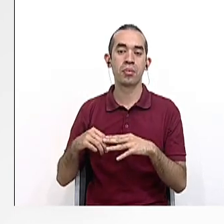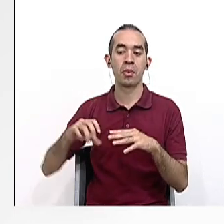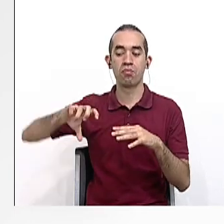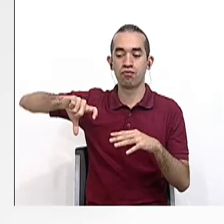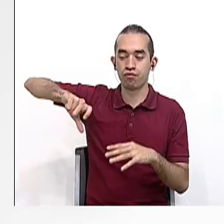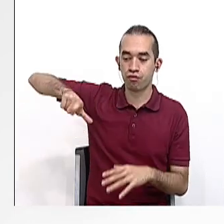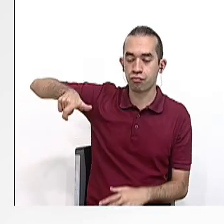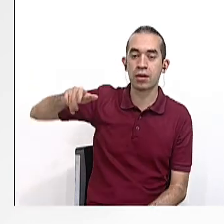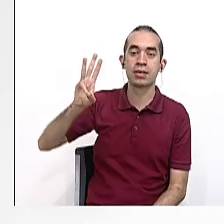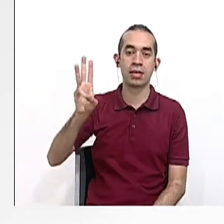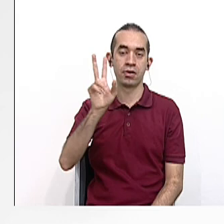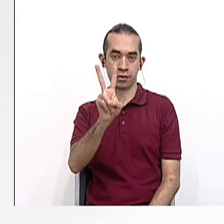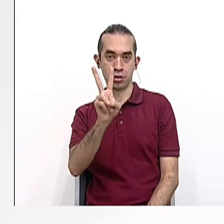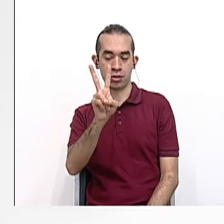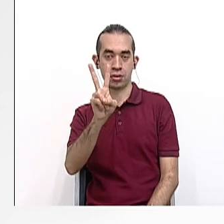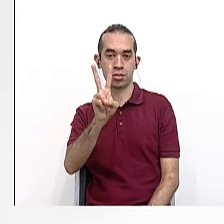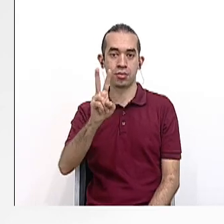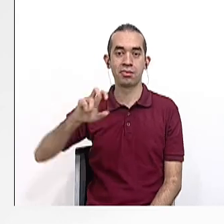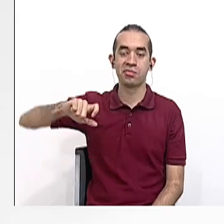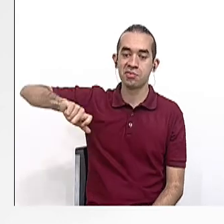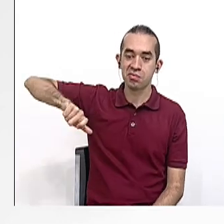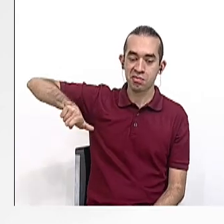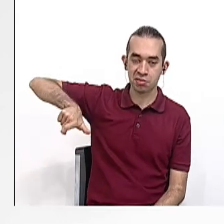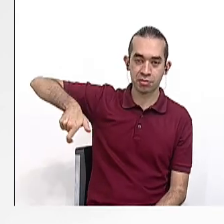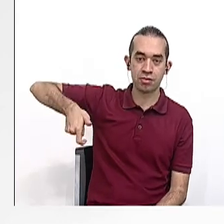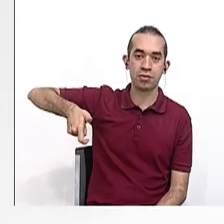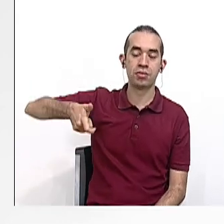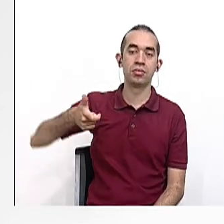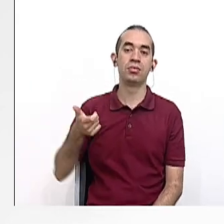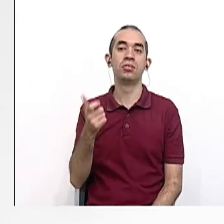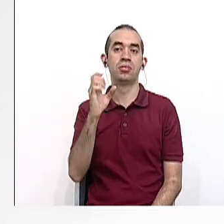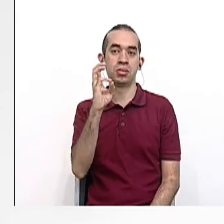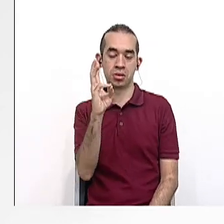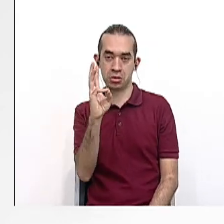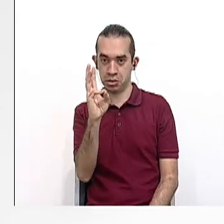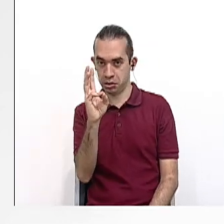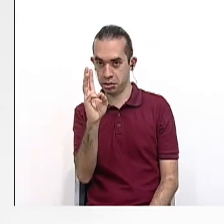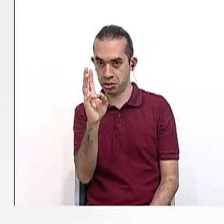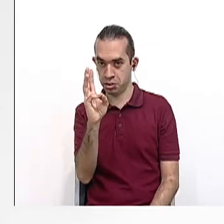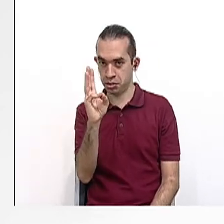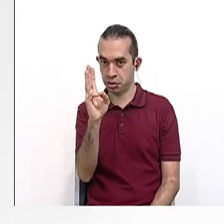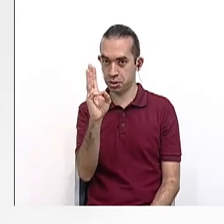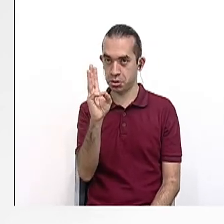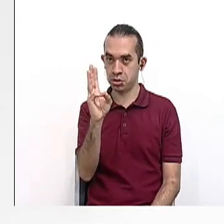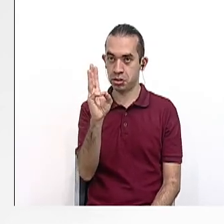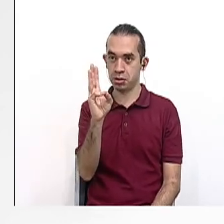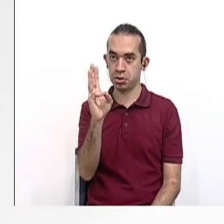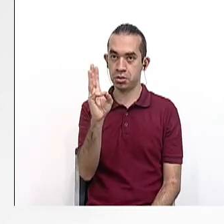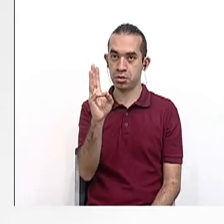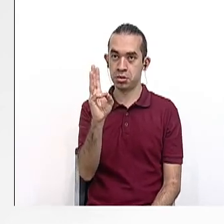6 voltios. Estoy moviendo a 6 voltios.